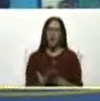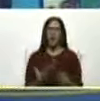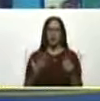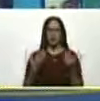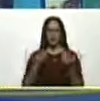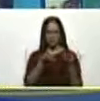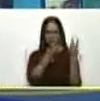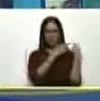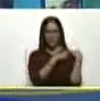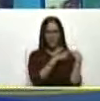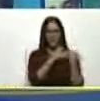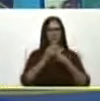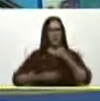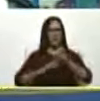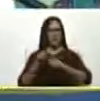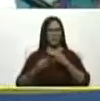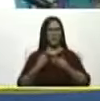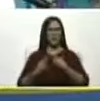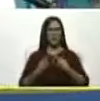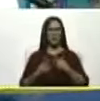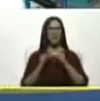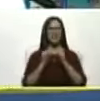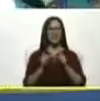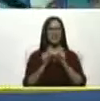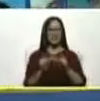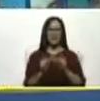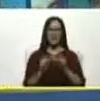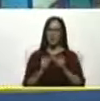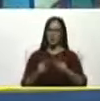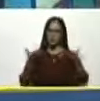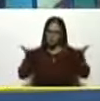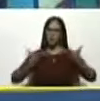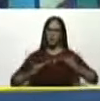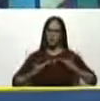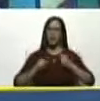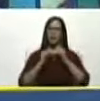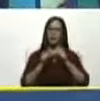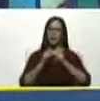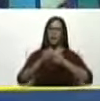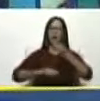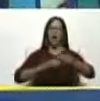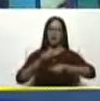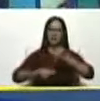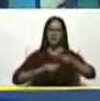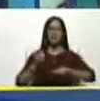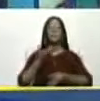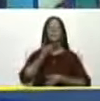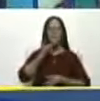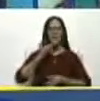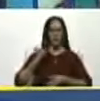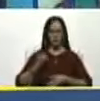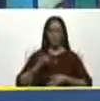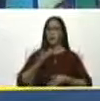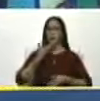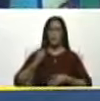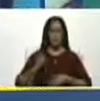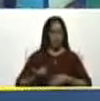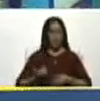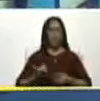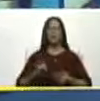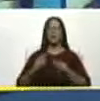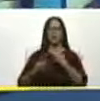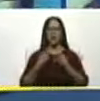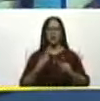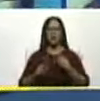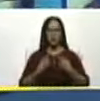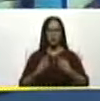y haremos las cosas. Seguiremos su legado y lo seguiremos haciendo mejor. Mejoraremos las